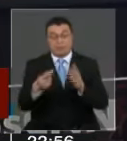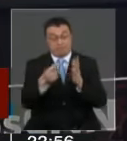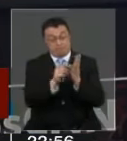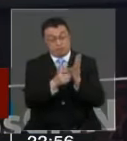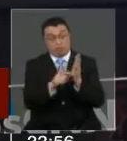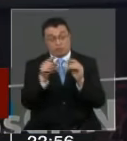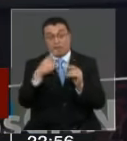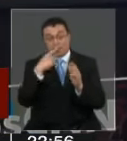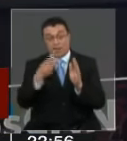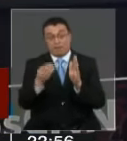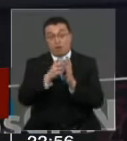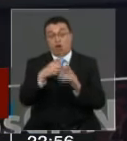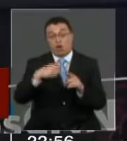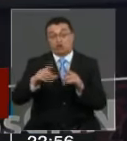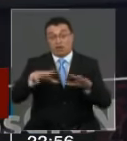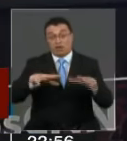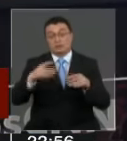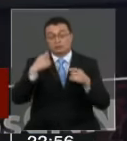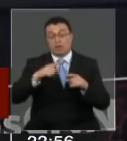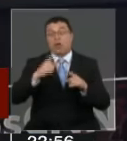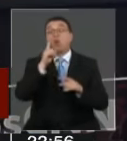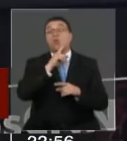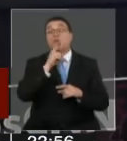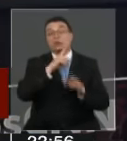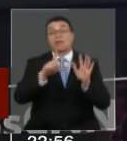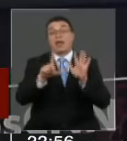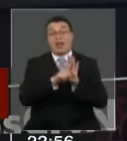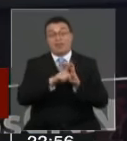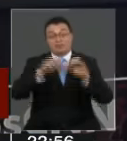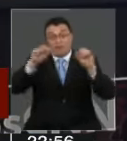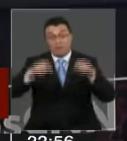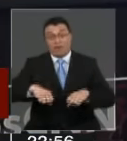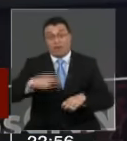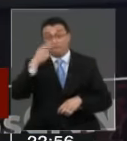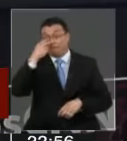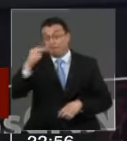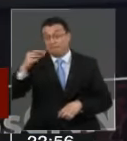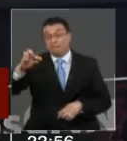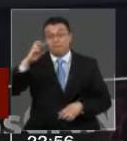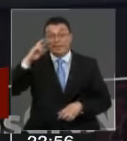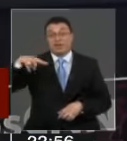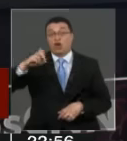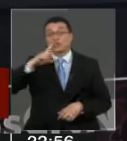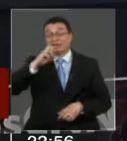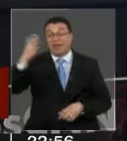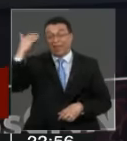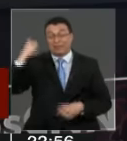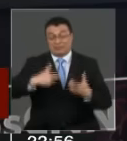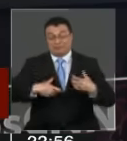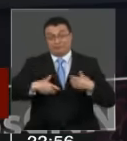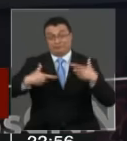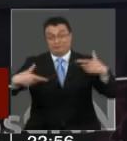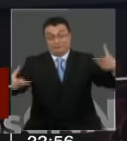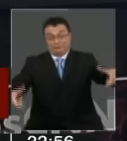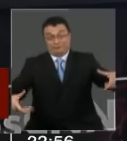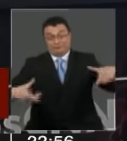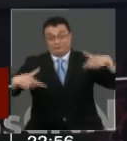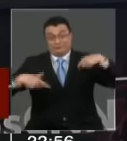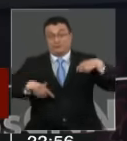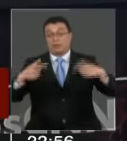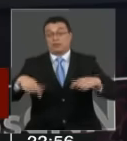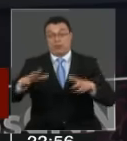siempre. La última ley que hizo aprobar Pinochet antes de entregar el mando en 1990 es la que creó el holding